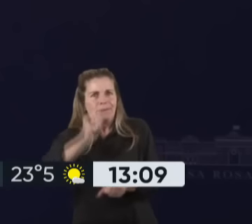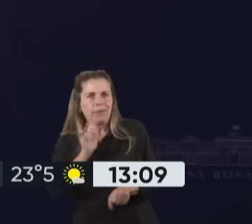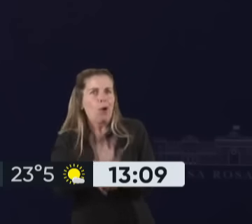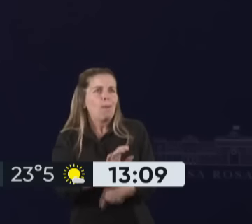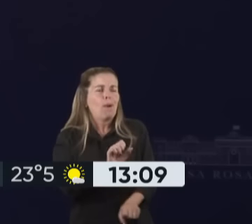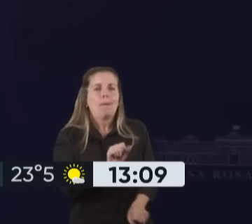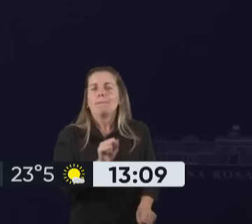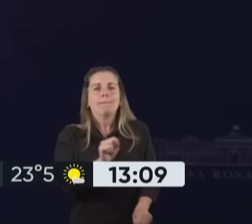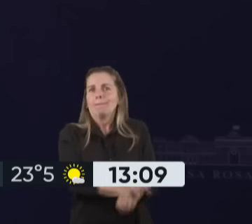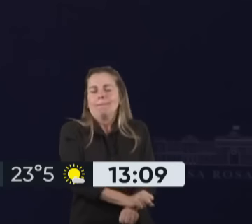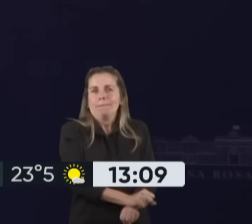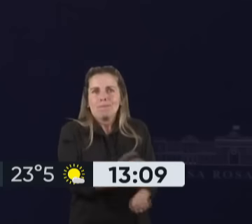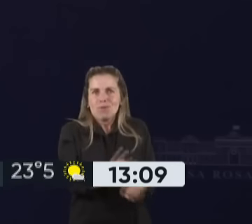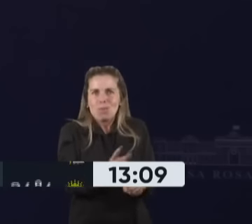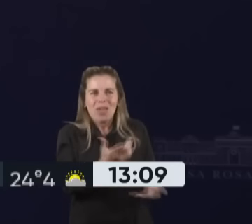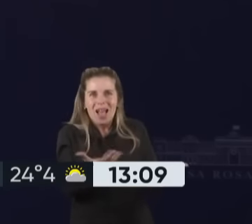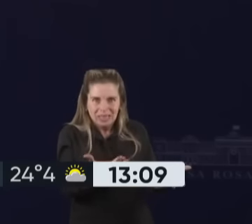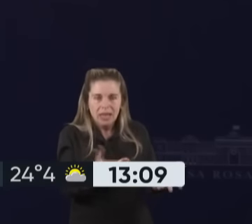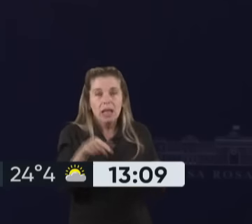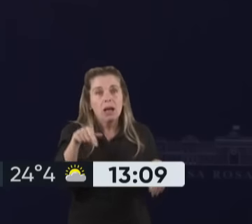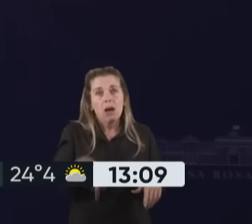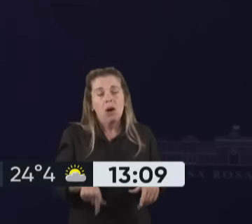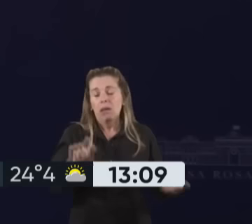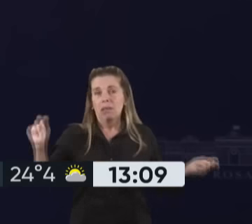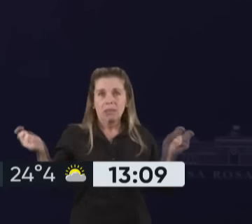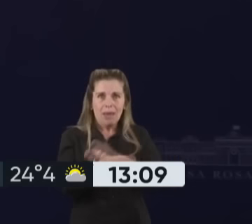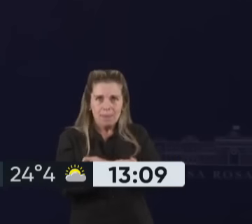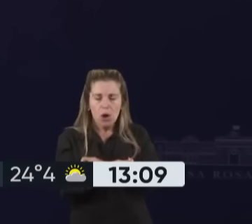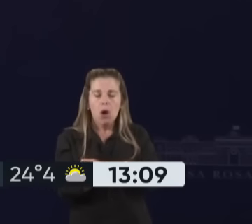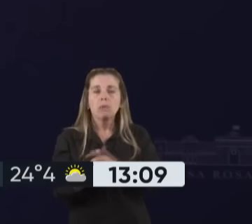actuar. Hoy los homicidios bajaron un